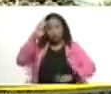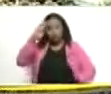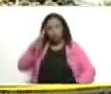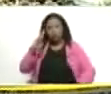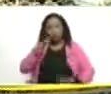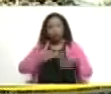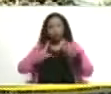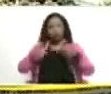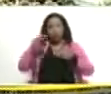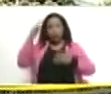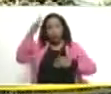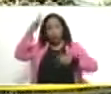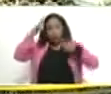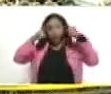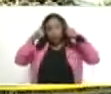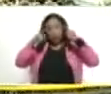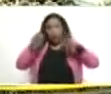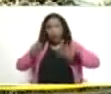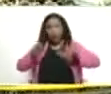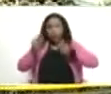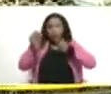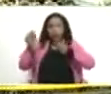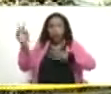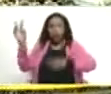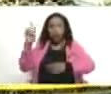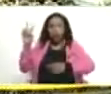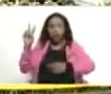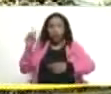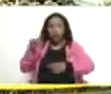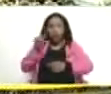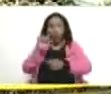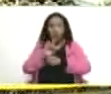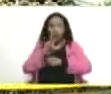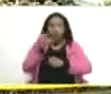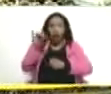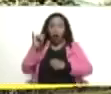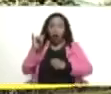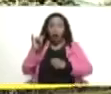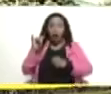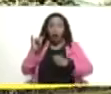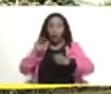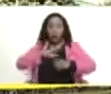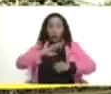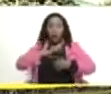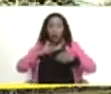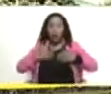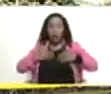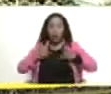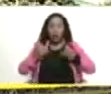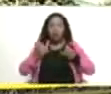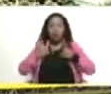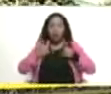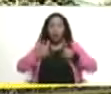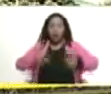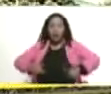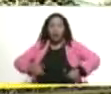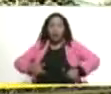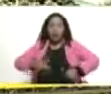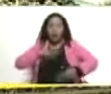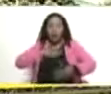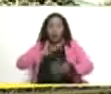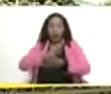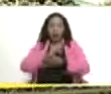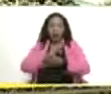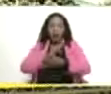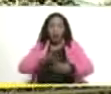Chávez, que le dio a nuestra Venezuela lo único que tenía, que era su salud, su tranquilidad y